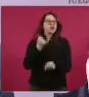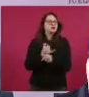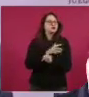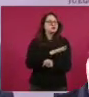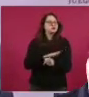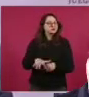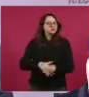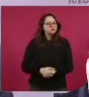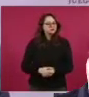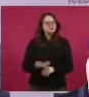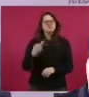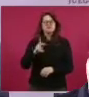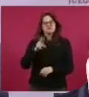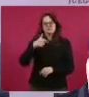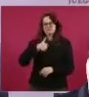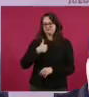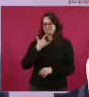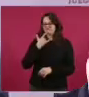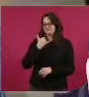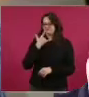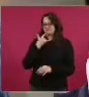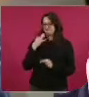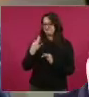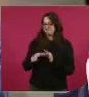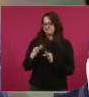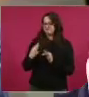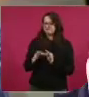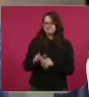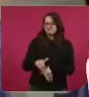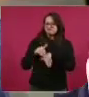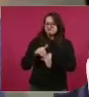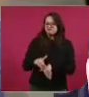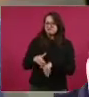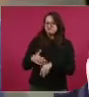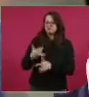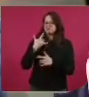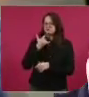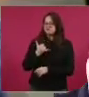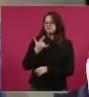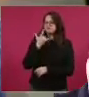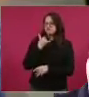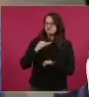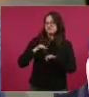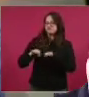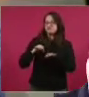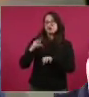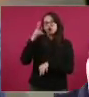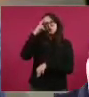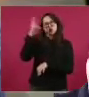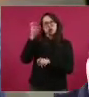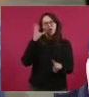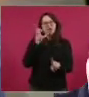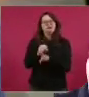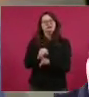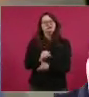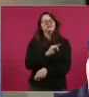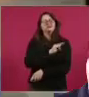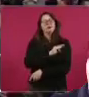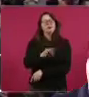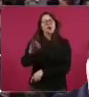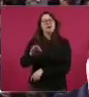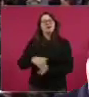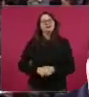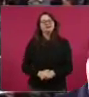dedicación, perseverancia, pero sobre todo disciplina y mucho trabajo, cualquier sueño se cumple.